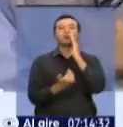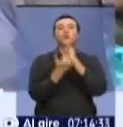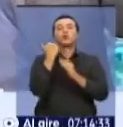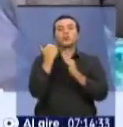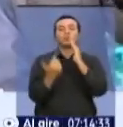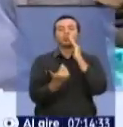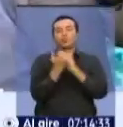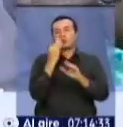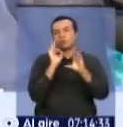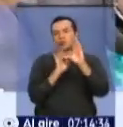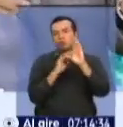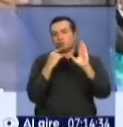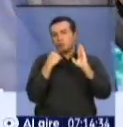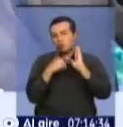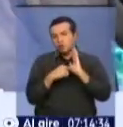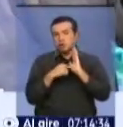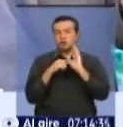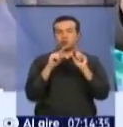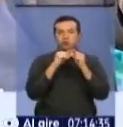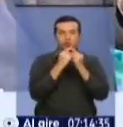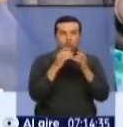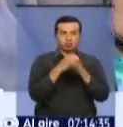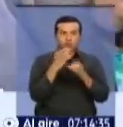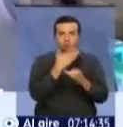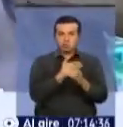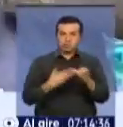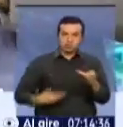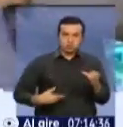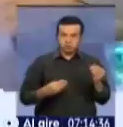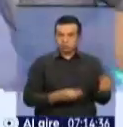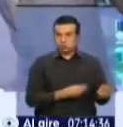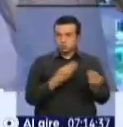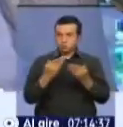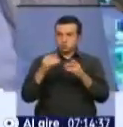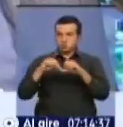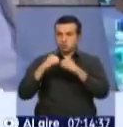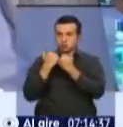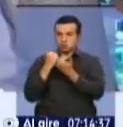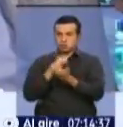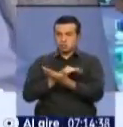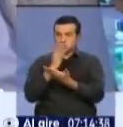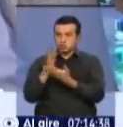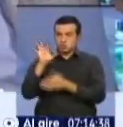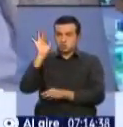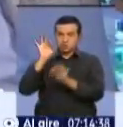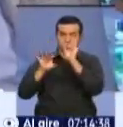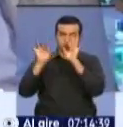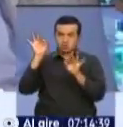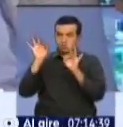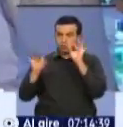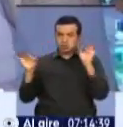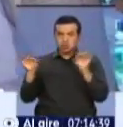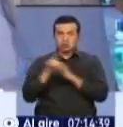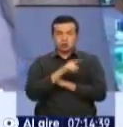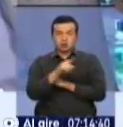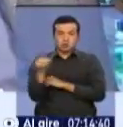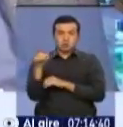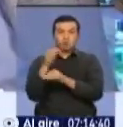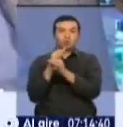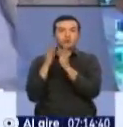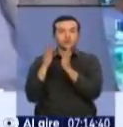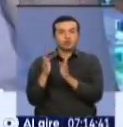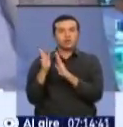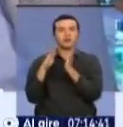a otro. Por ejemplo, de ternas que envía el presidente a la Asamblea Nacional para la elección de esos mismos